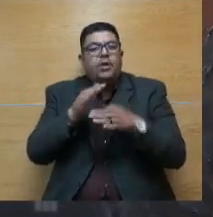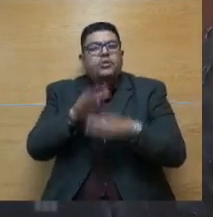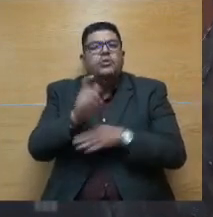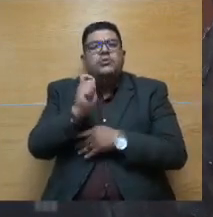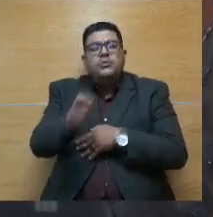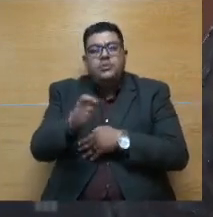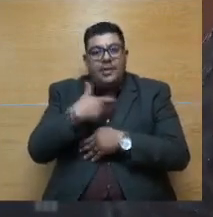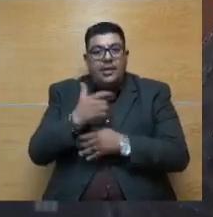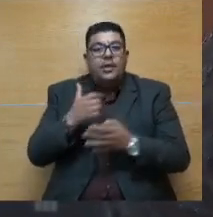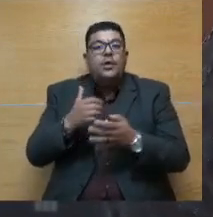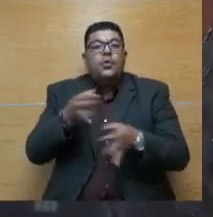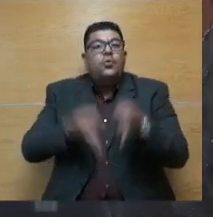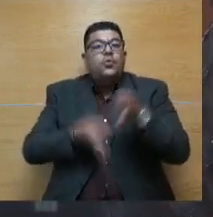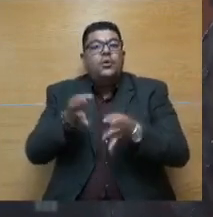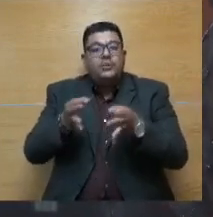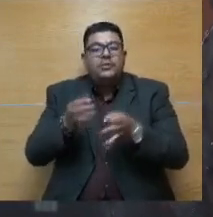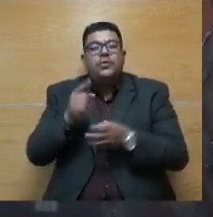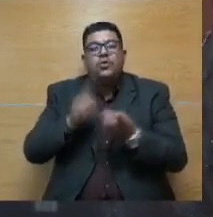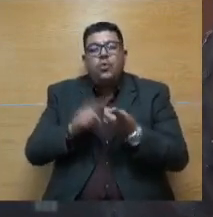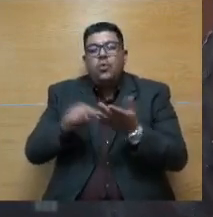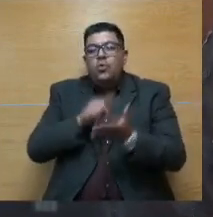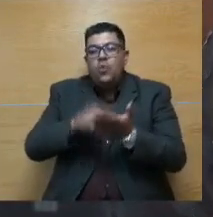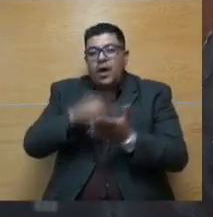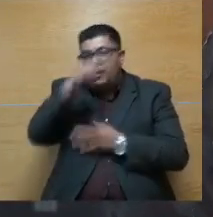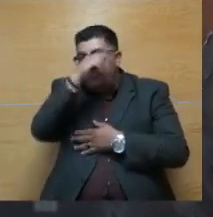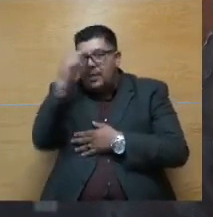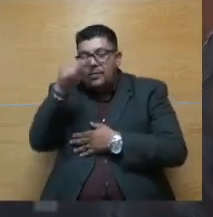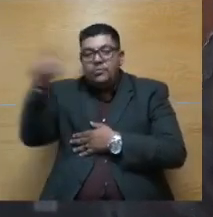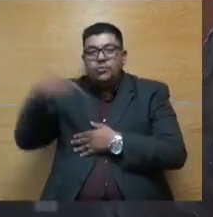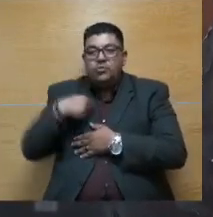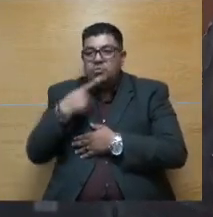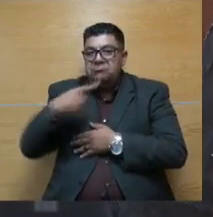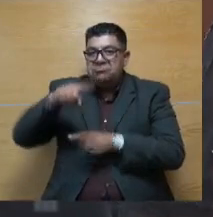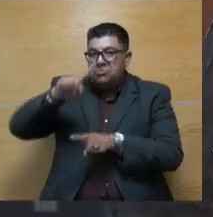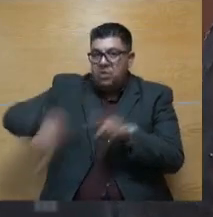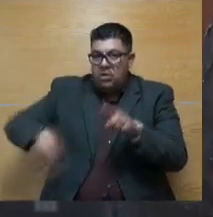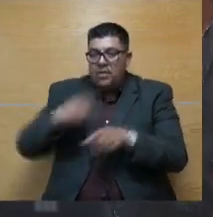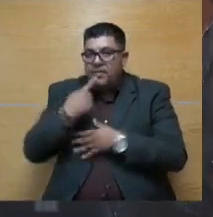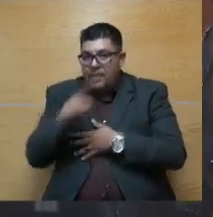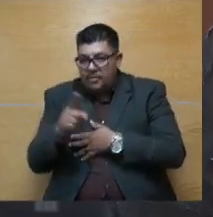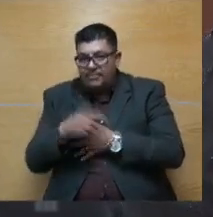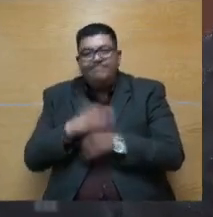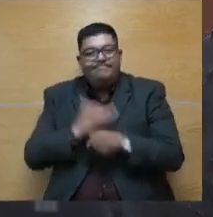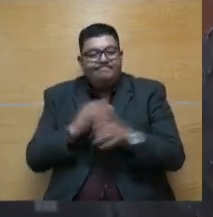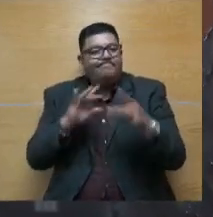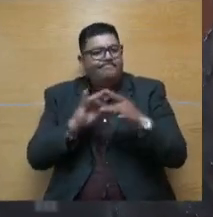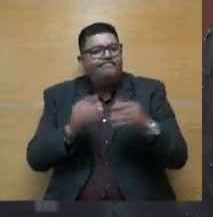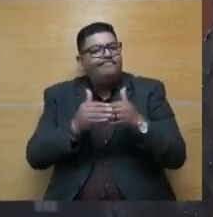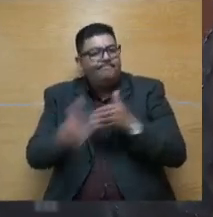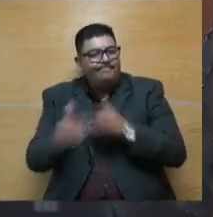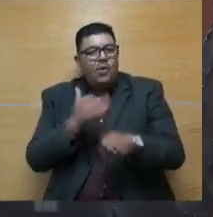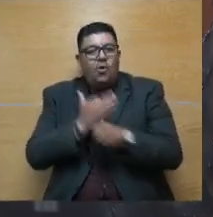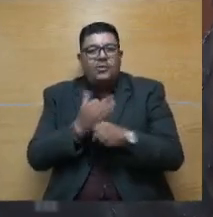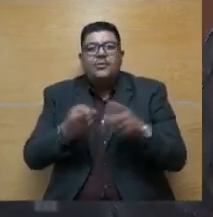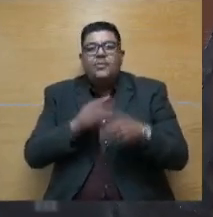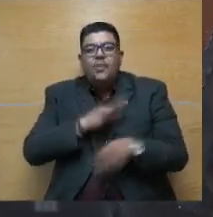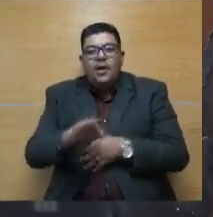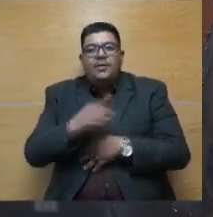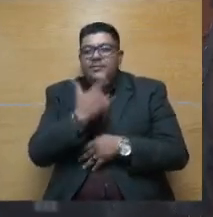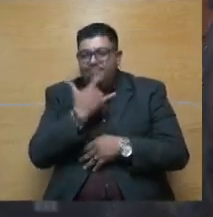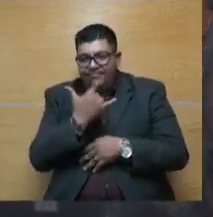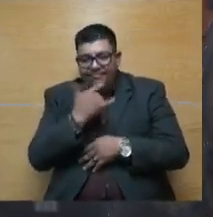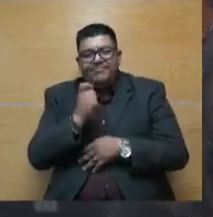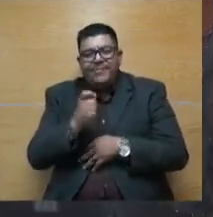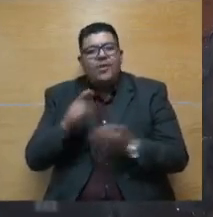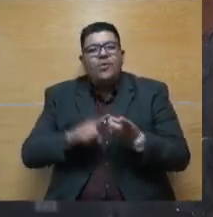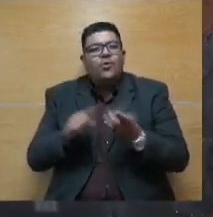juicio ciudadano del tribunal de Nayarit donde se desechó su demanda los invitamos a que nos acompañen siguiendo la transmisión a través de